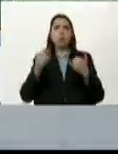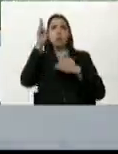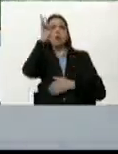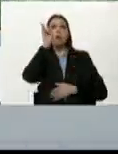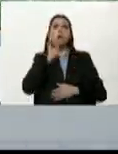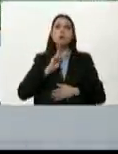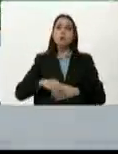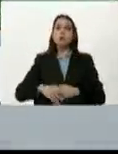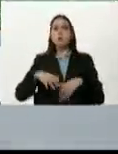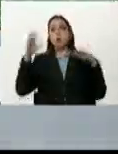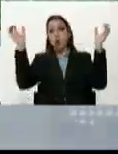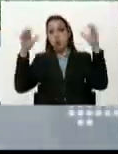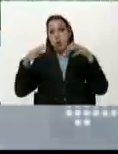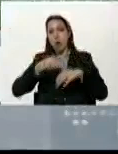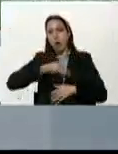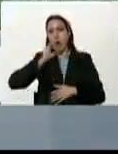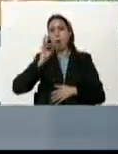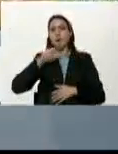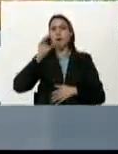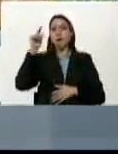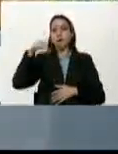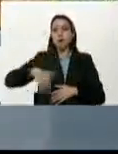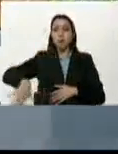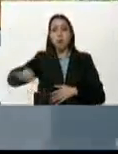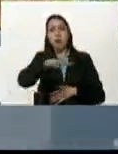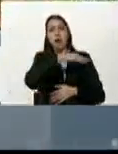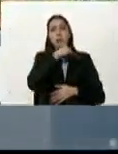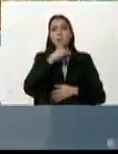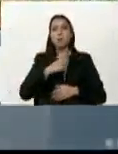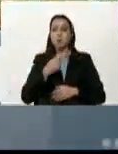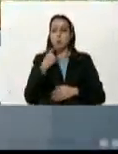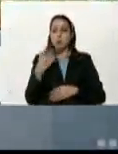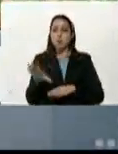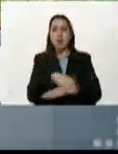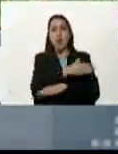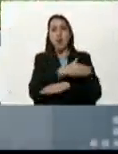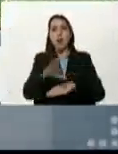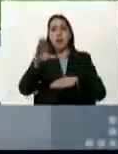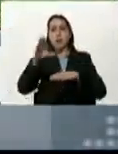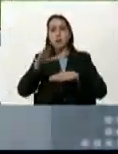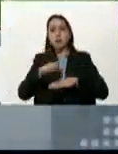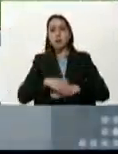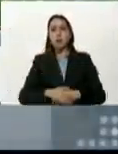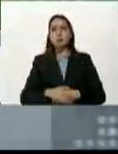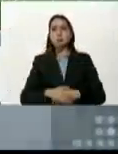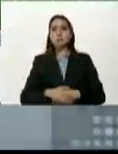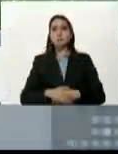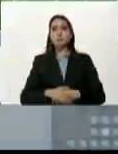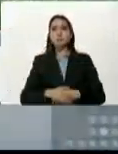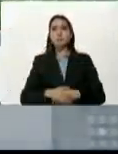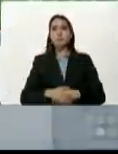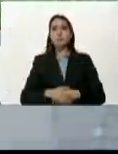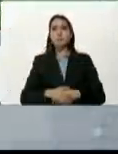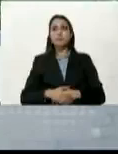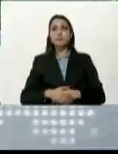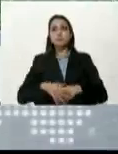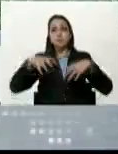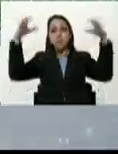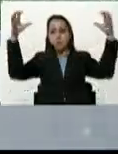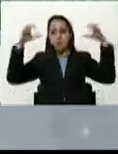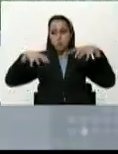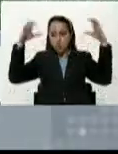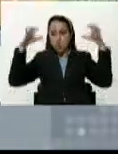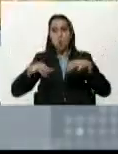café' en el campo como dice la canción para que llueva café' en el campo que llueva en el